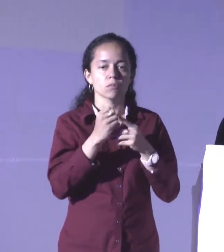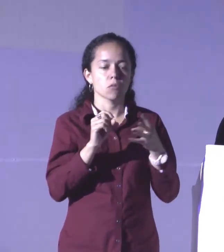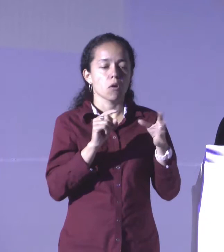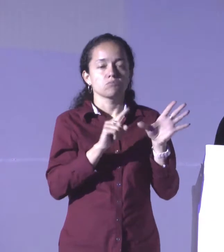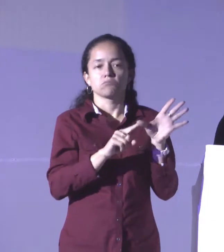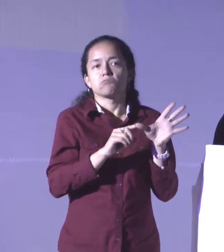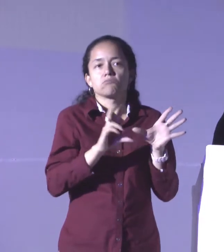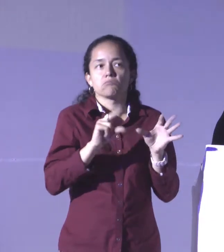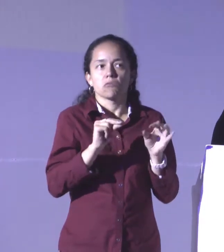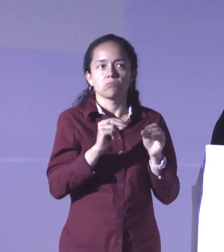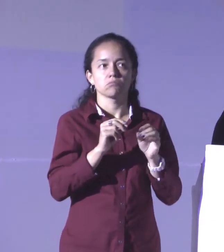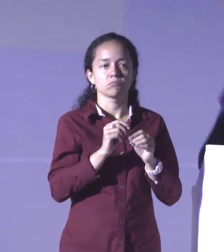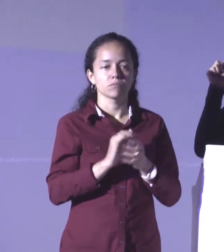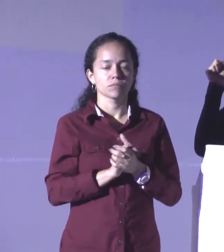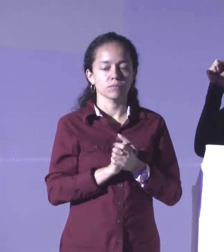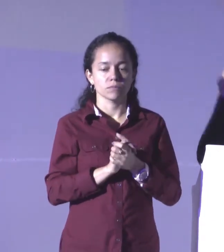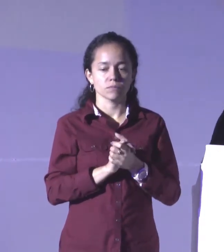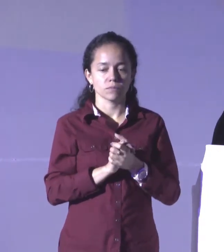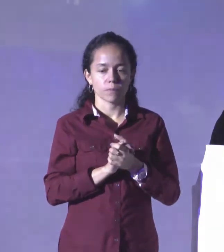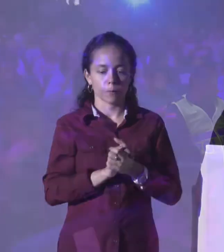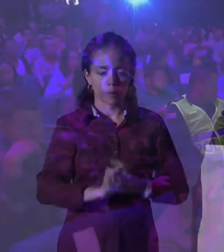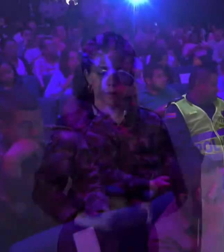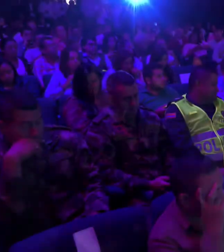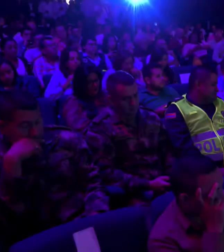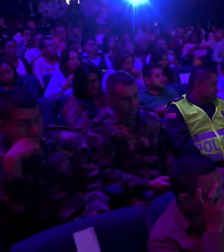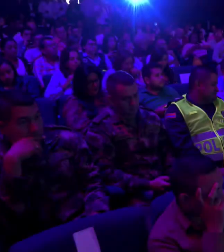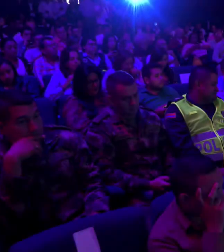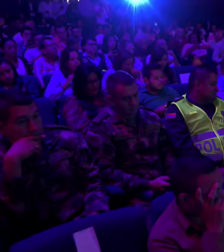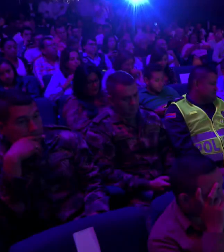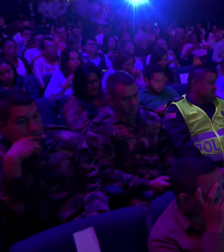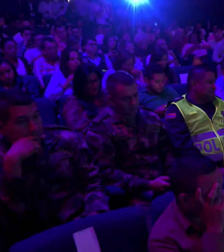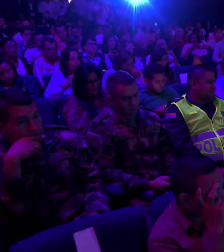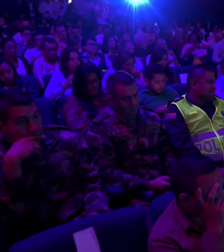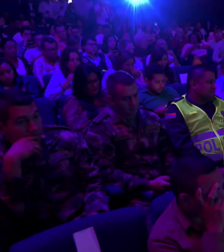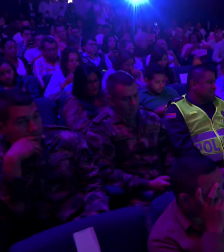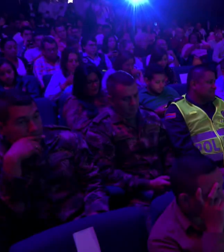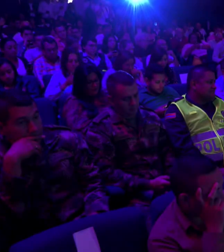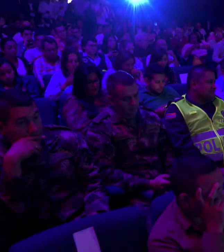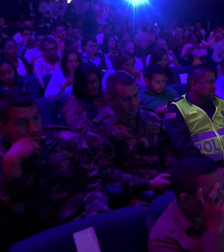consultó. Vamos a utilizar el dispositivo para votar, por favor.